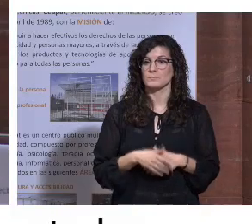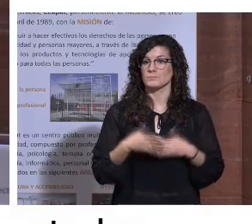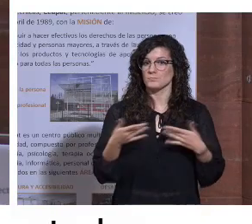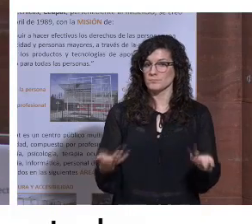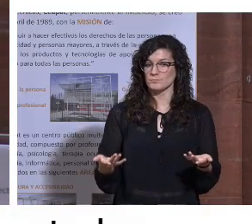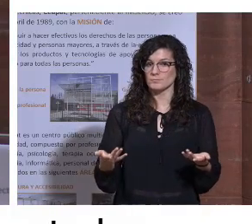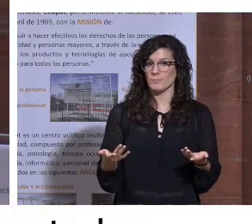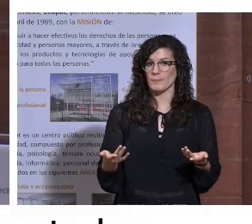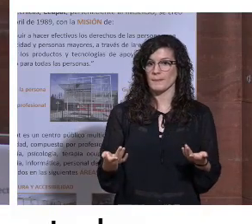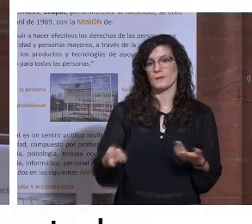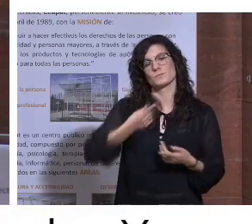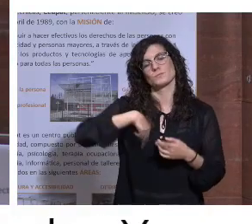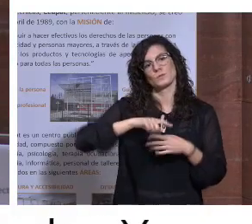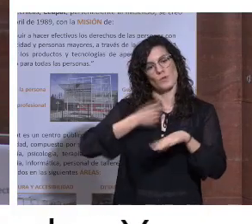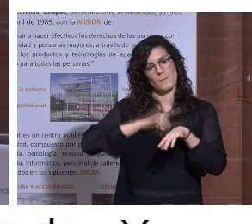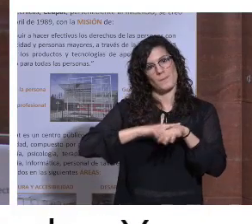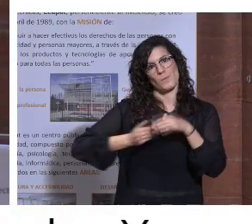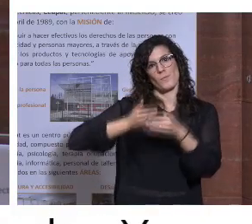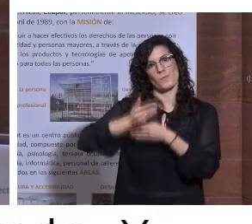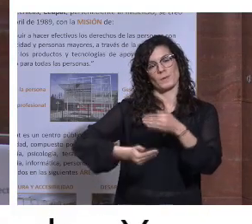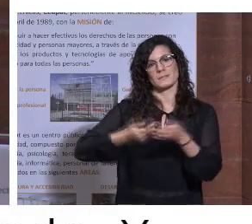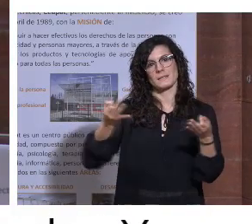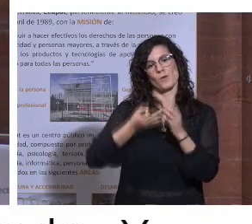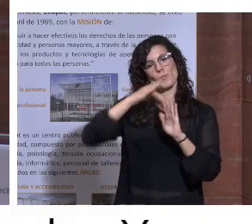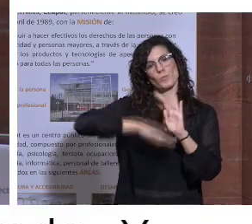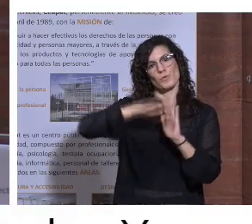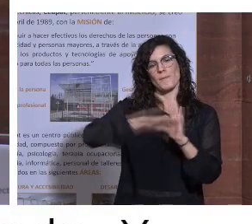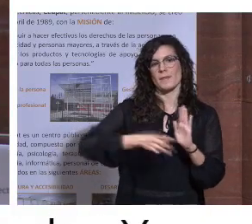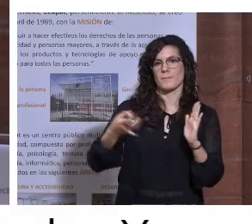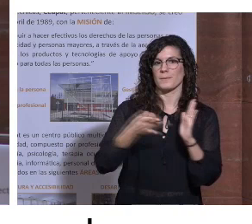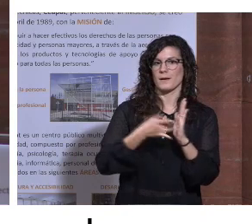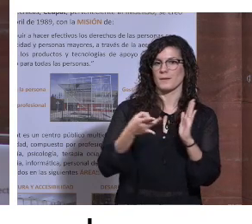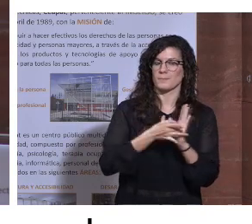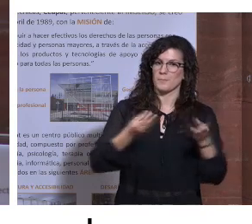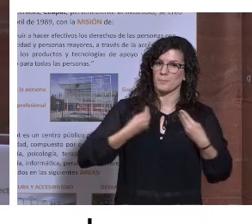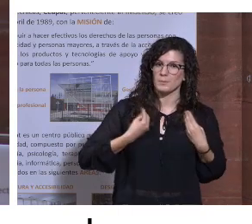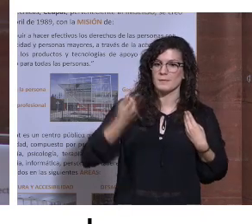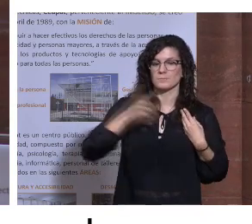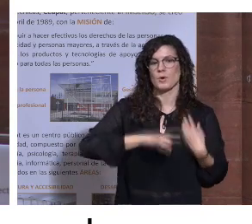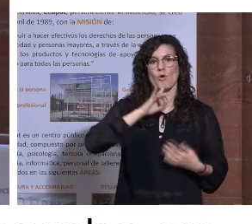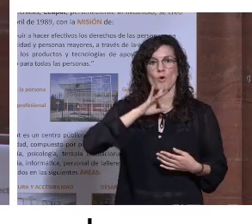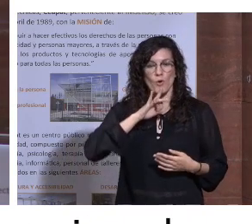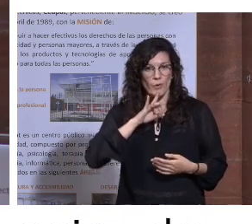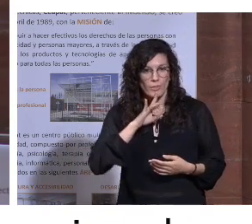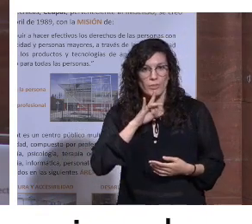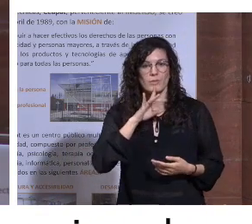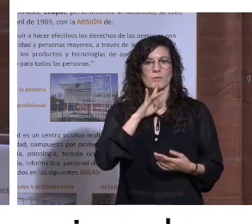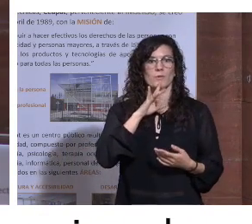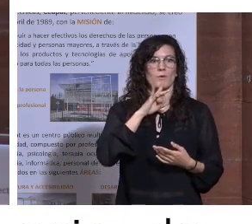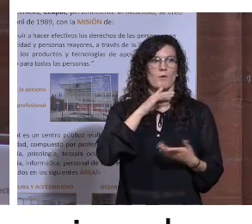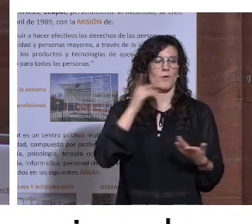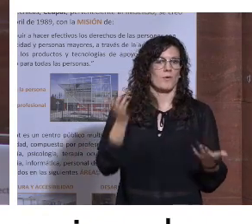estabas poniendo en marcha un programa de calidad de vida, de ocio, de tiempo libre,